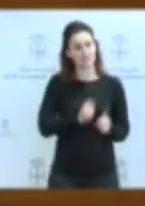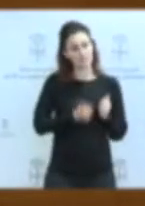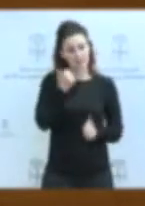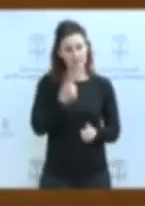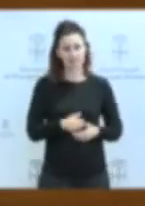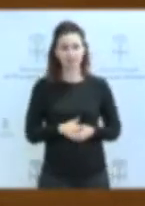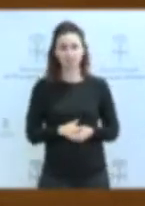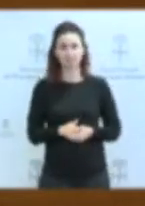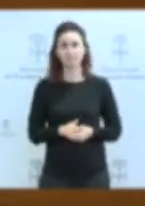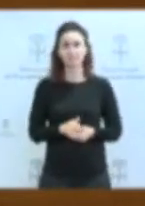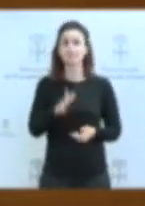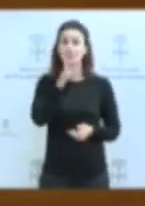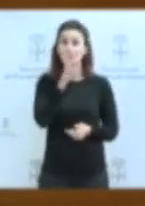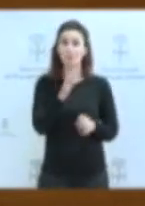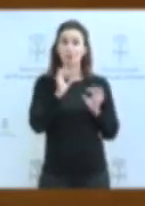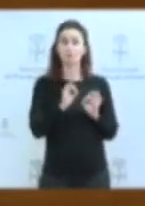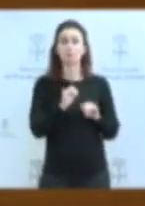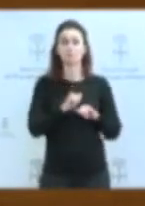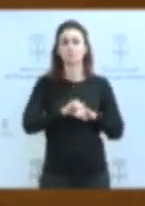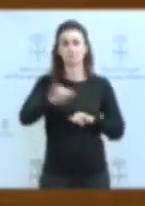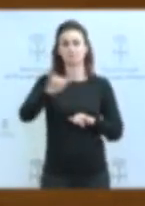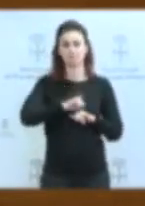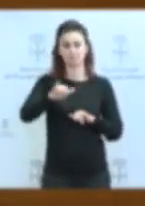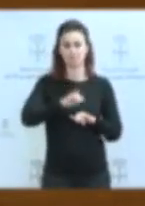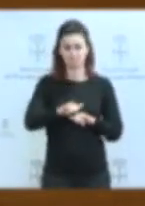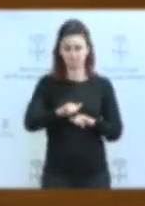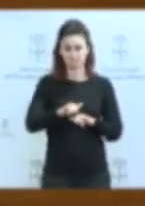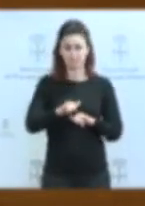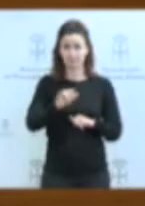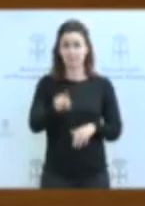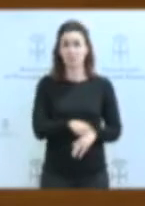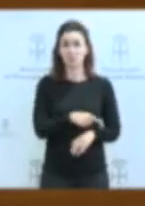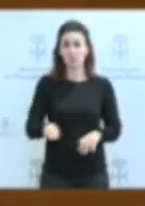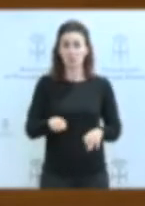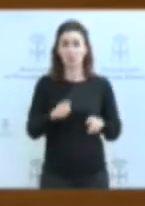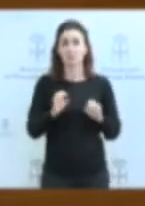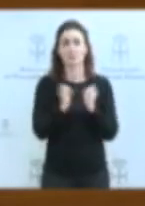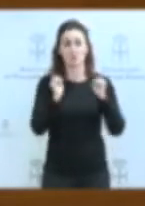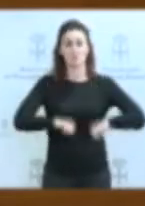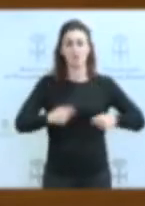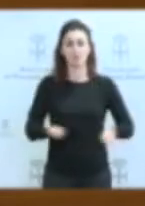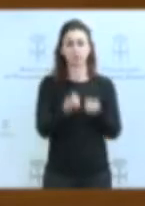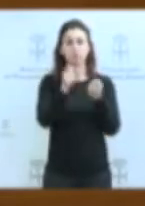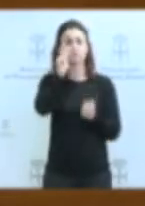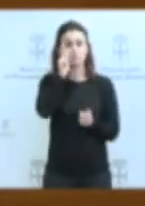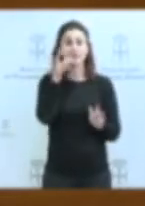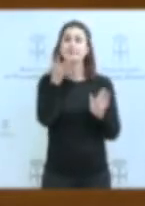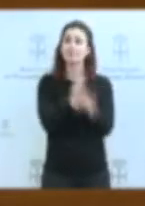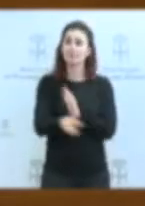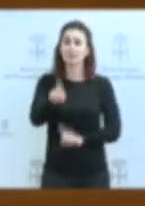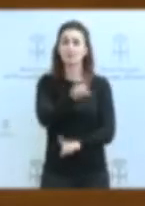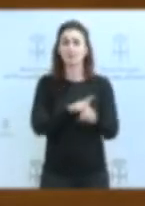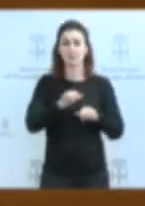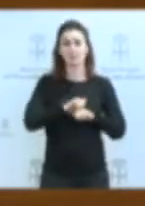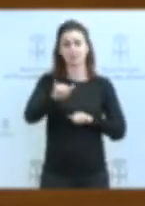aéreas, apoyadas o no a través de convenios de promoción turística, son una pata más en el problema de conectividad estructural que sufre